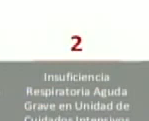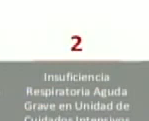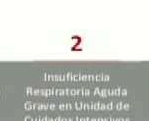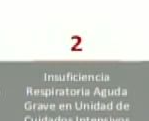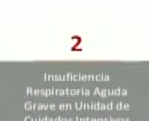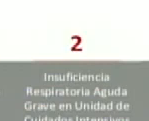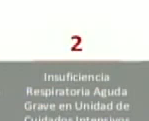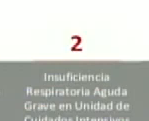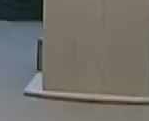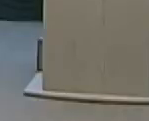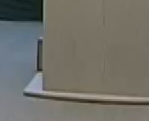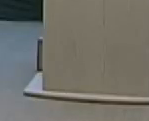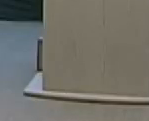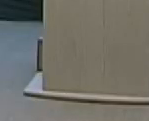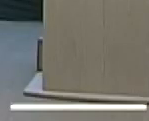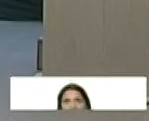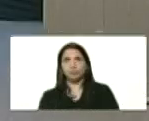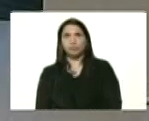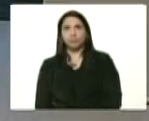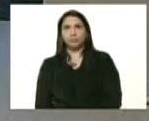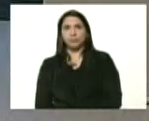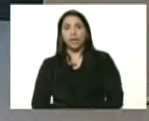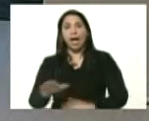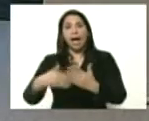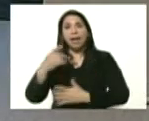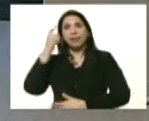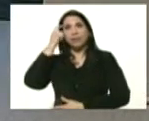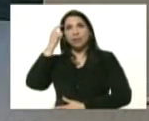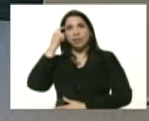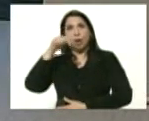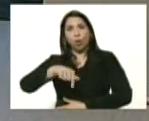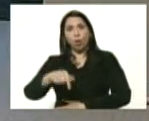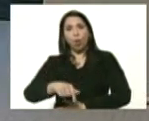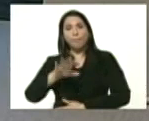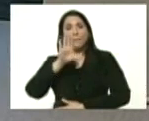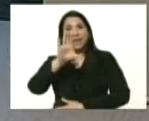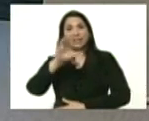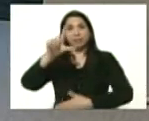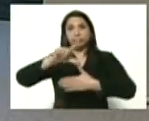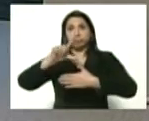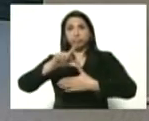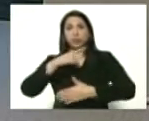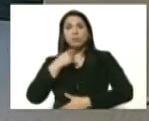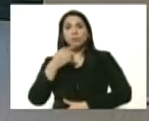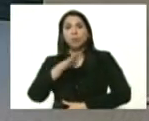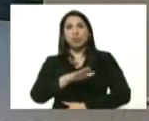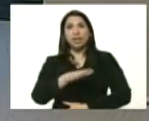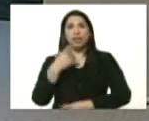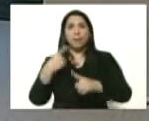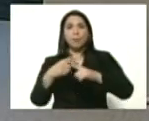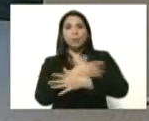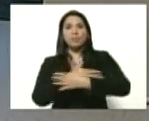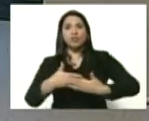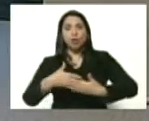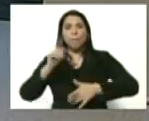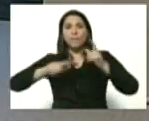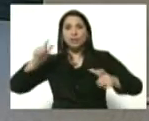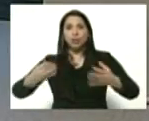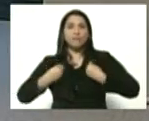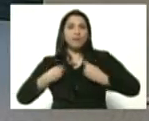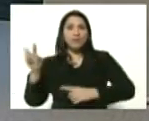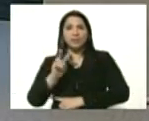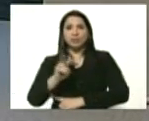venezolana haya muerto por esta enfermedad, somos al día de hoy el país de este continente con la mortalidad por millón de habitantes más baja de todo